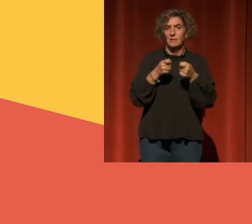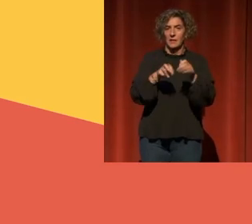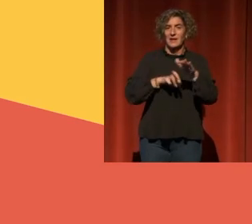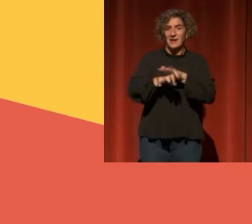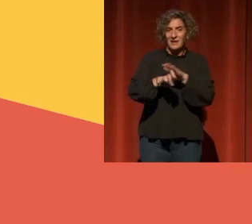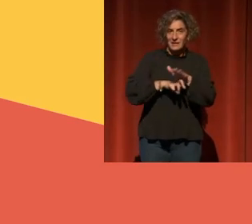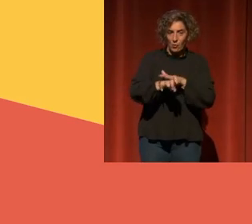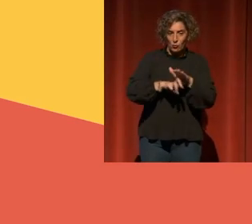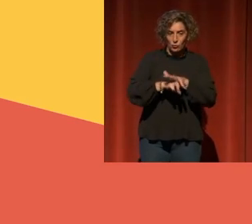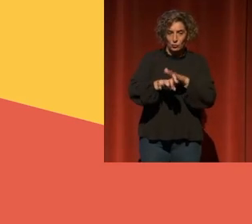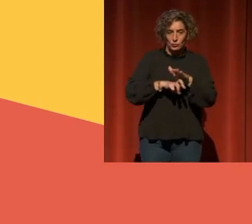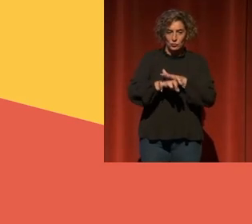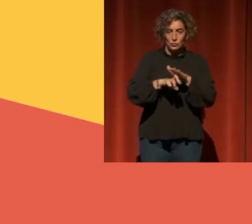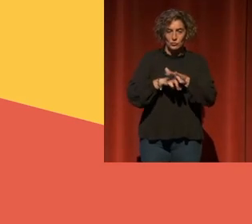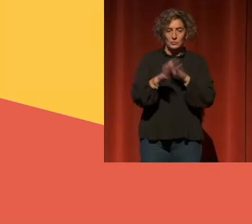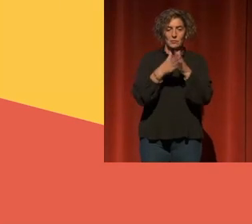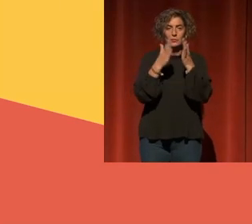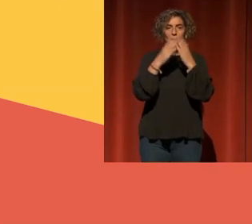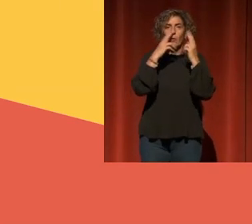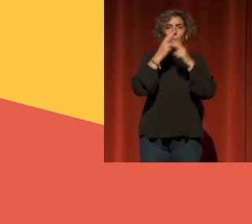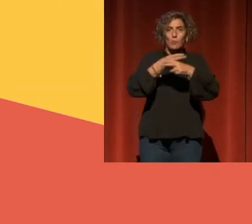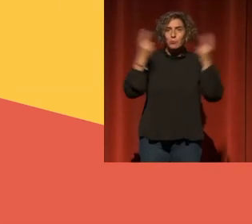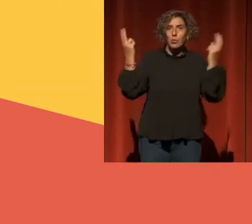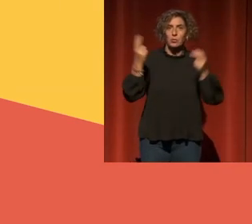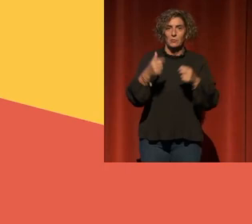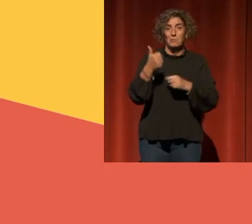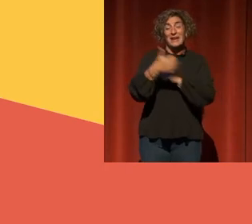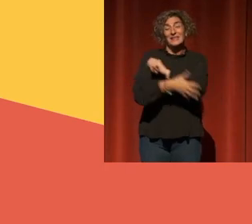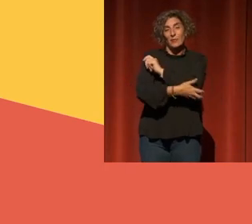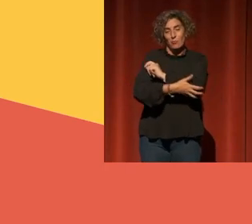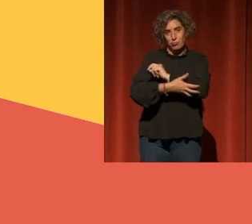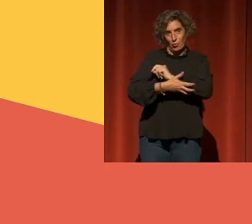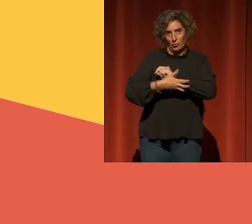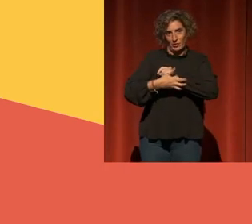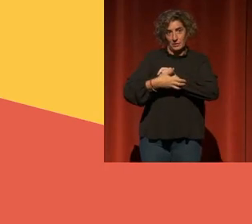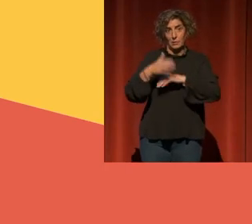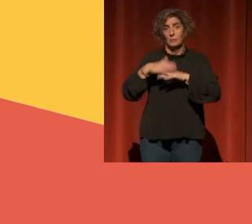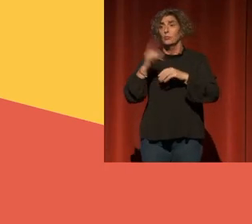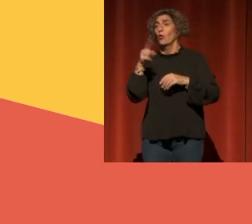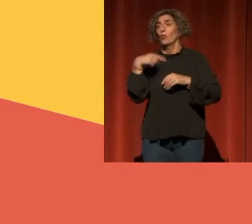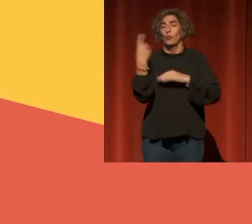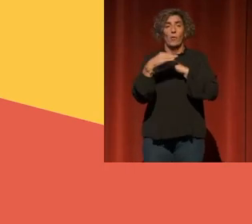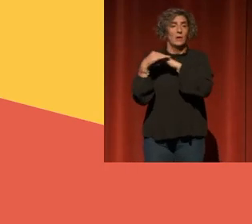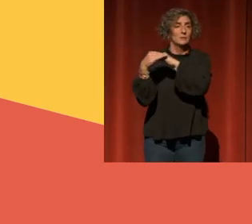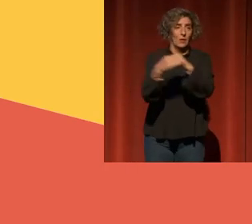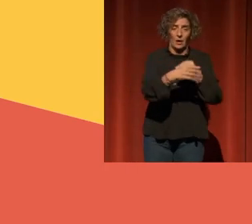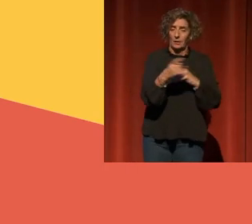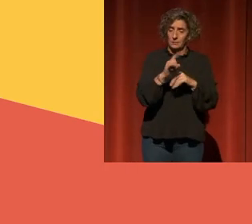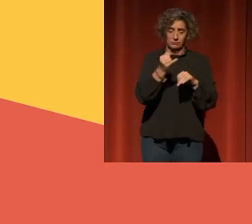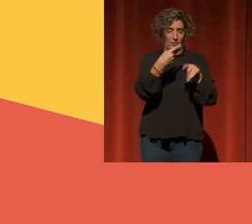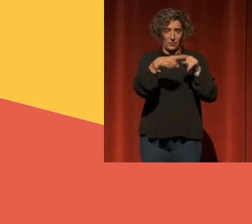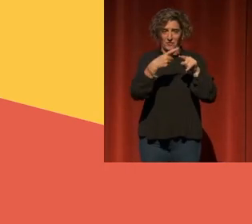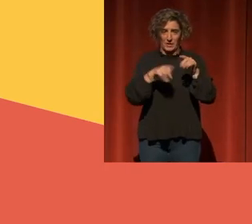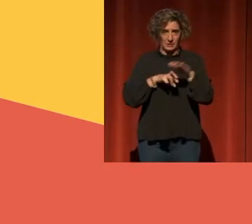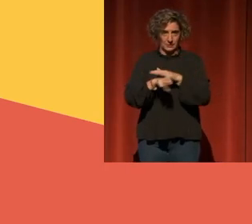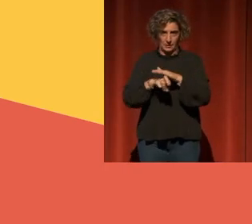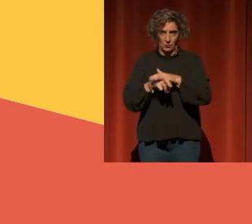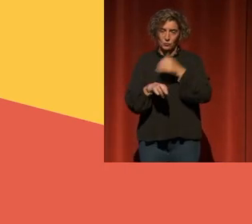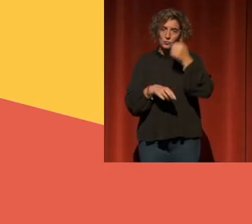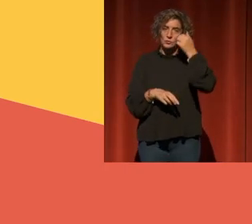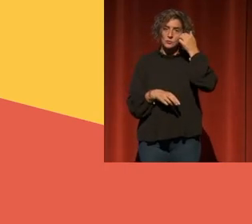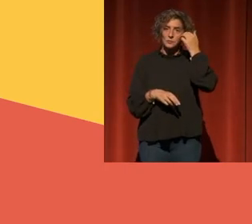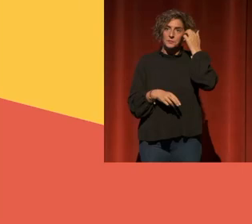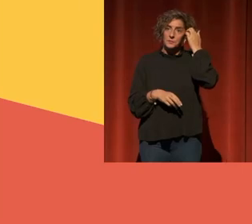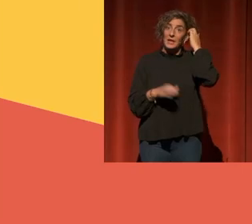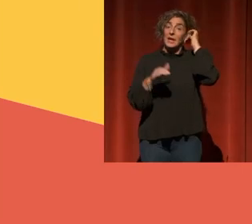las bibliotecas eh públicas más empobrecidas porque no todas contaban con los mismos recursos hay otro